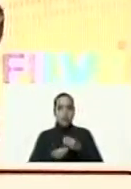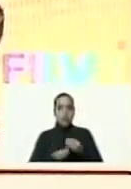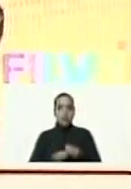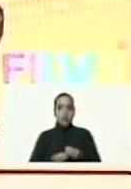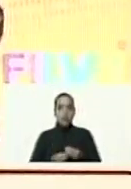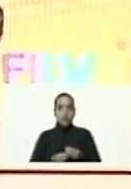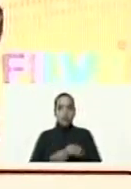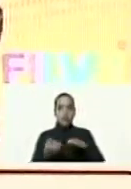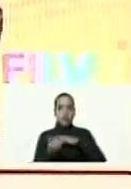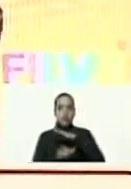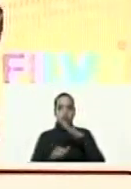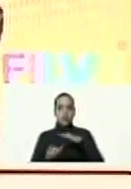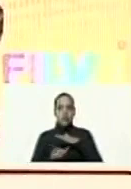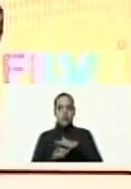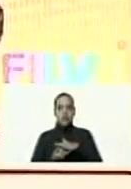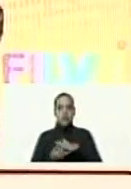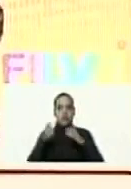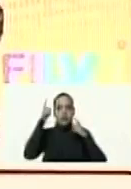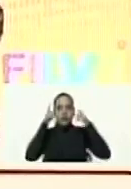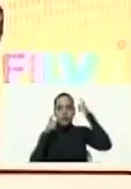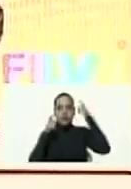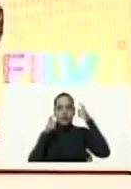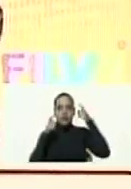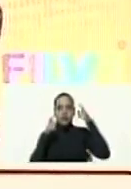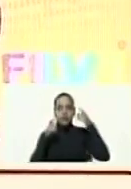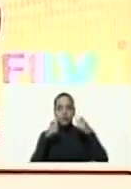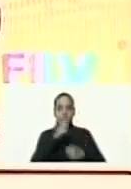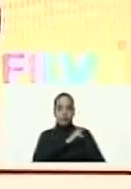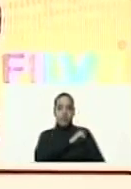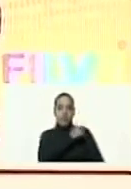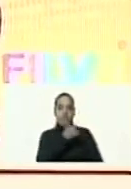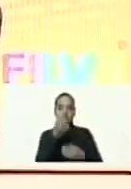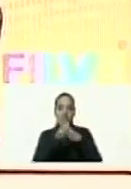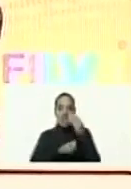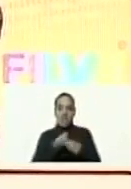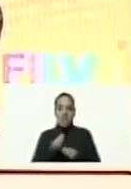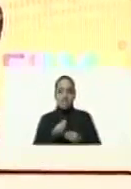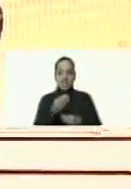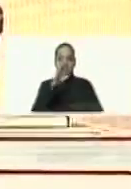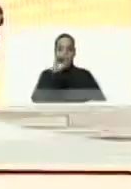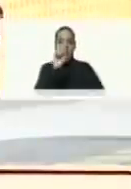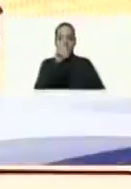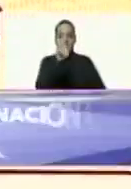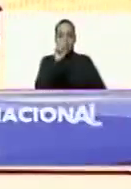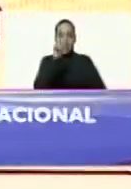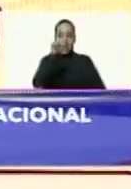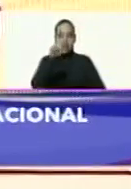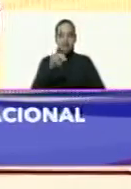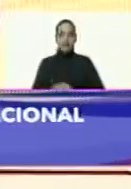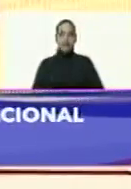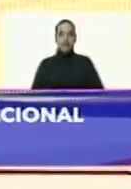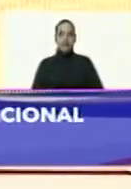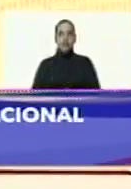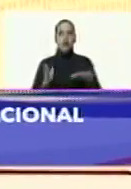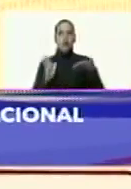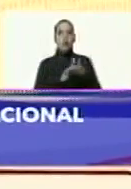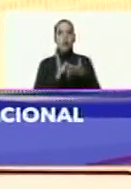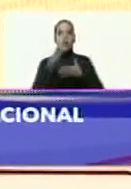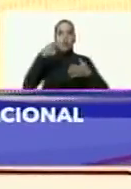Instituto Hugo Chávez, que dirige nuestro querido hermano Adán Chávez Frías, Cuadernos del